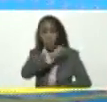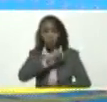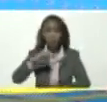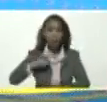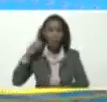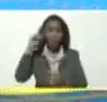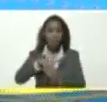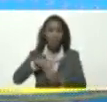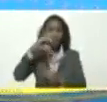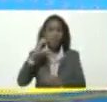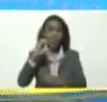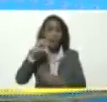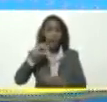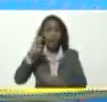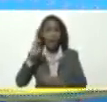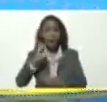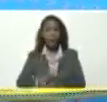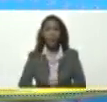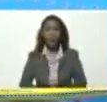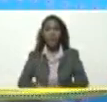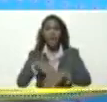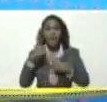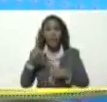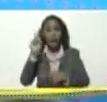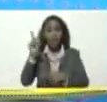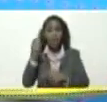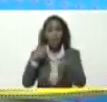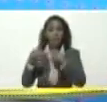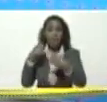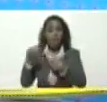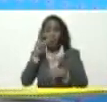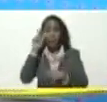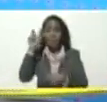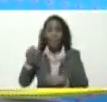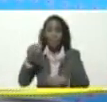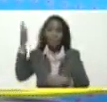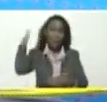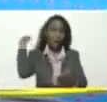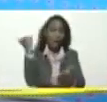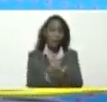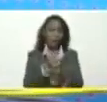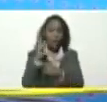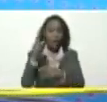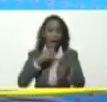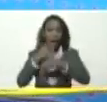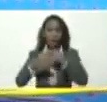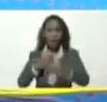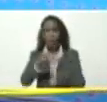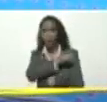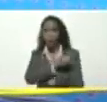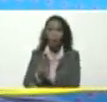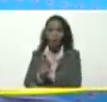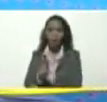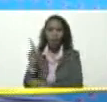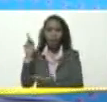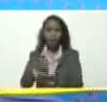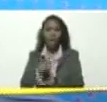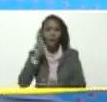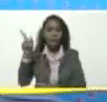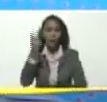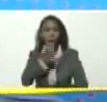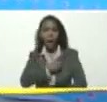del CNE, que se habían vendido, mercenarios y traidores. Las órdenes llegaron desde